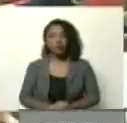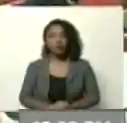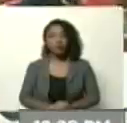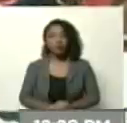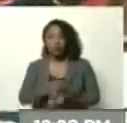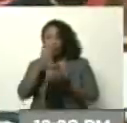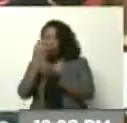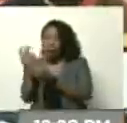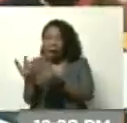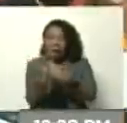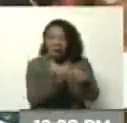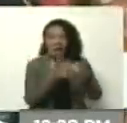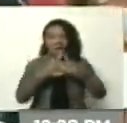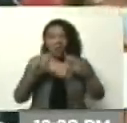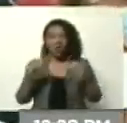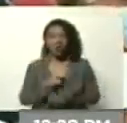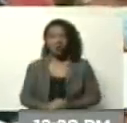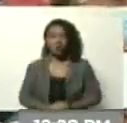bienvenidos todos